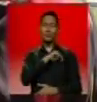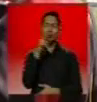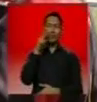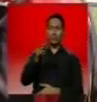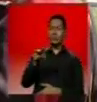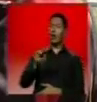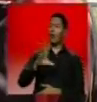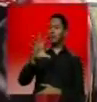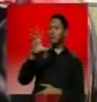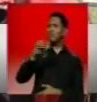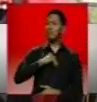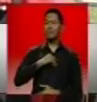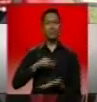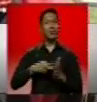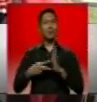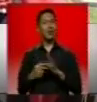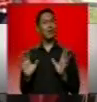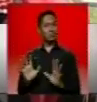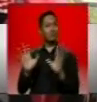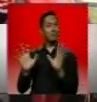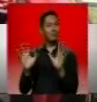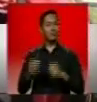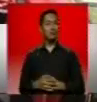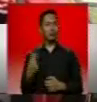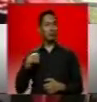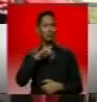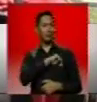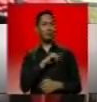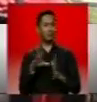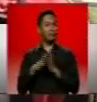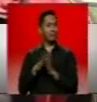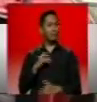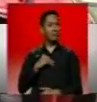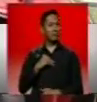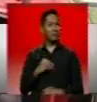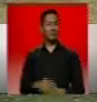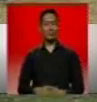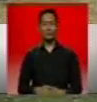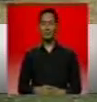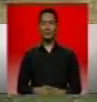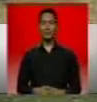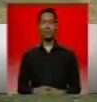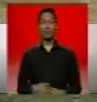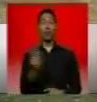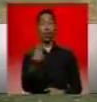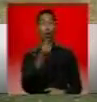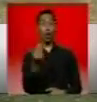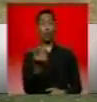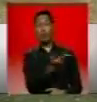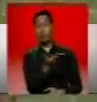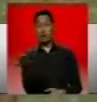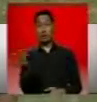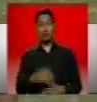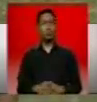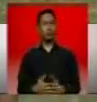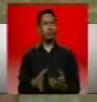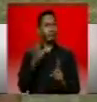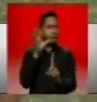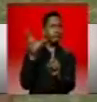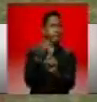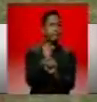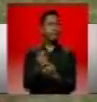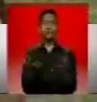cosas tan qué sacrificio entonces esta casa era así y empieza que por eso no tener buenos resultados los jóvenes valores nacionales y en sus sueños desde